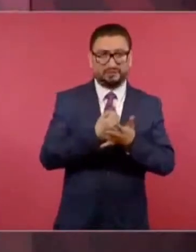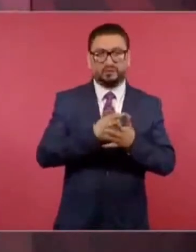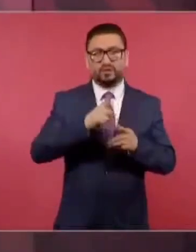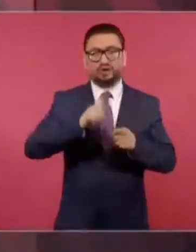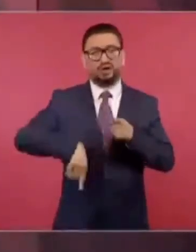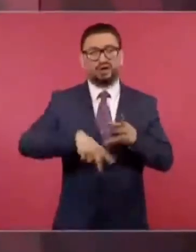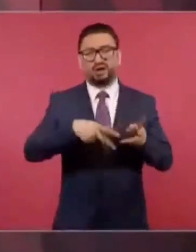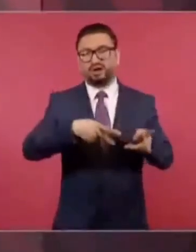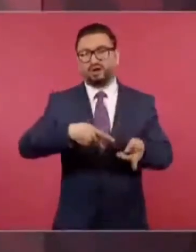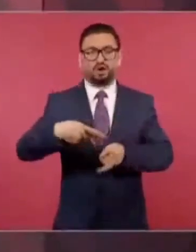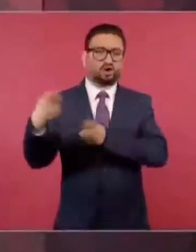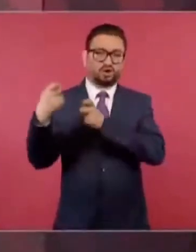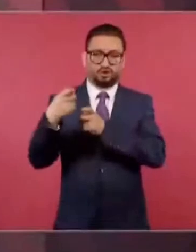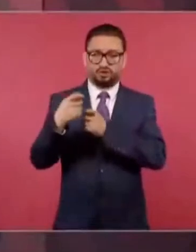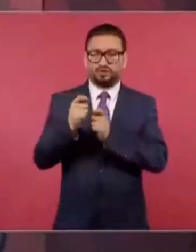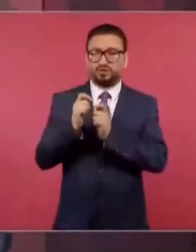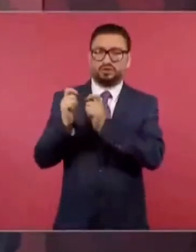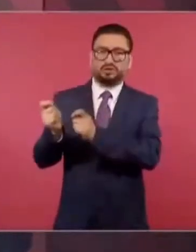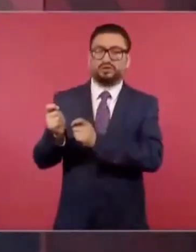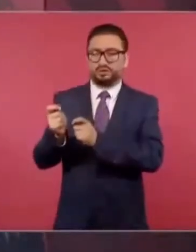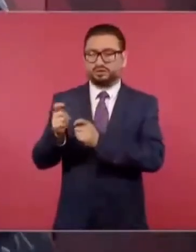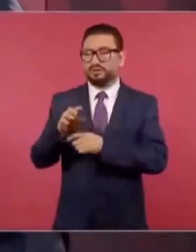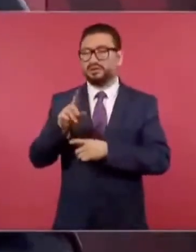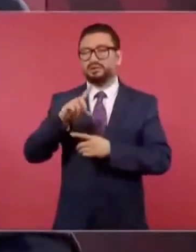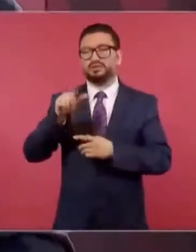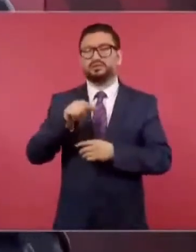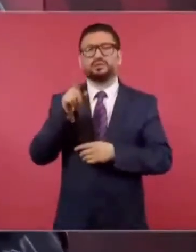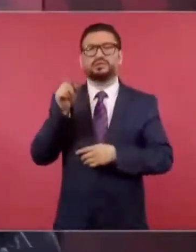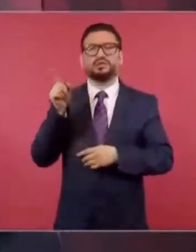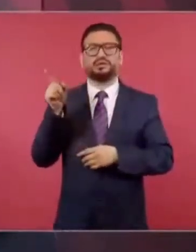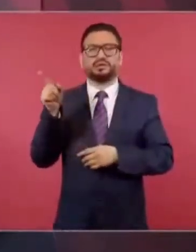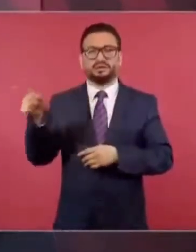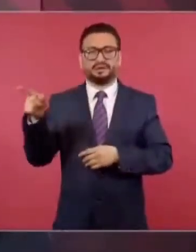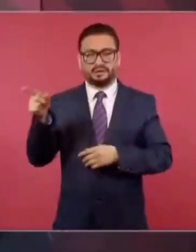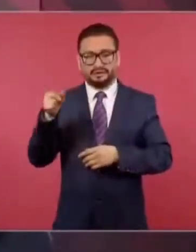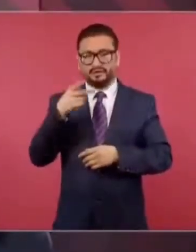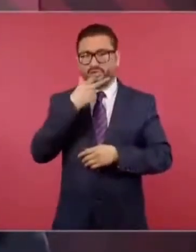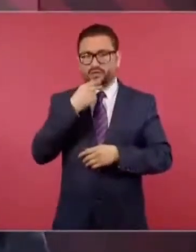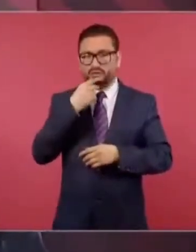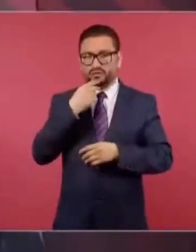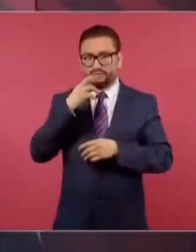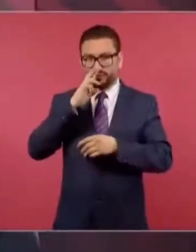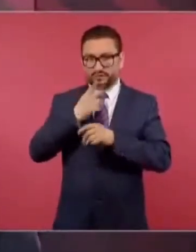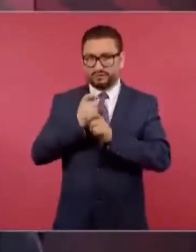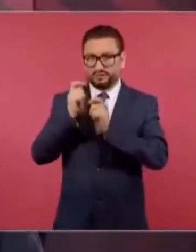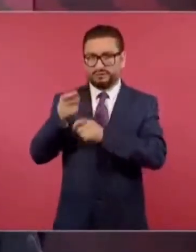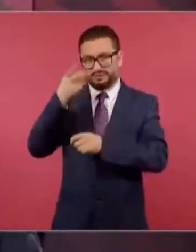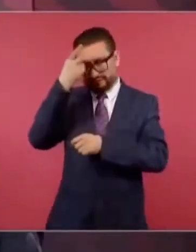pasa a ser el director del CISEN,